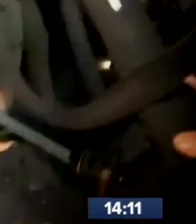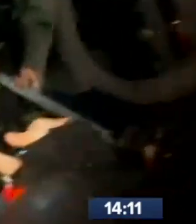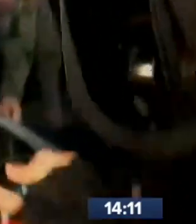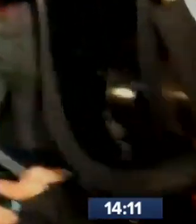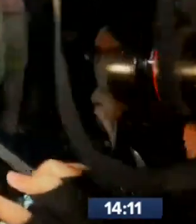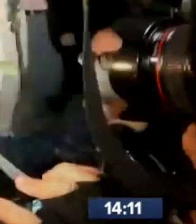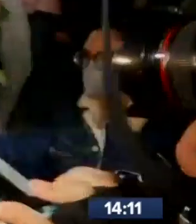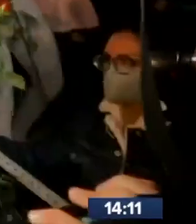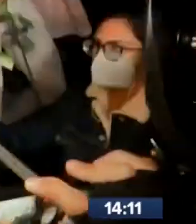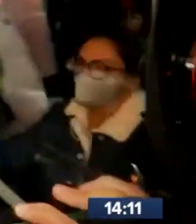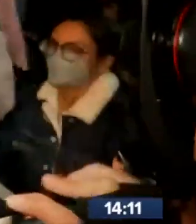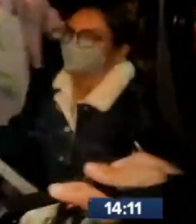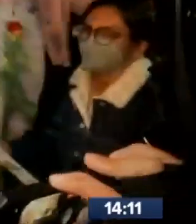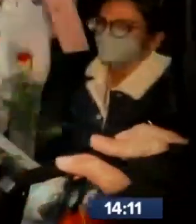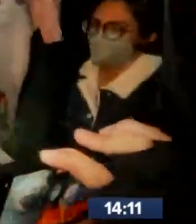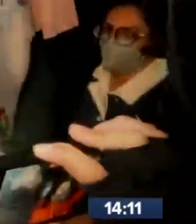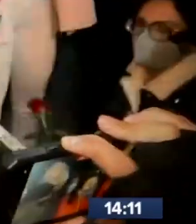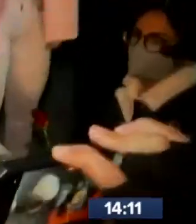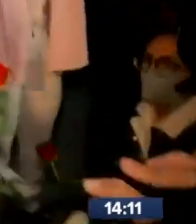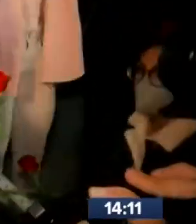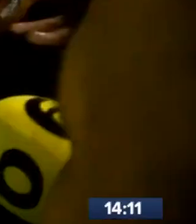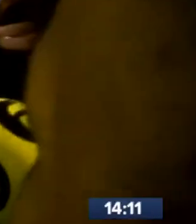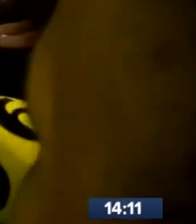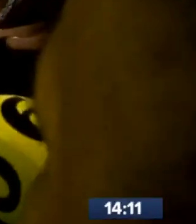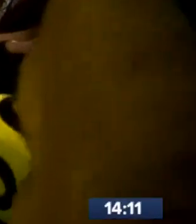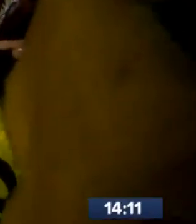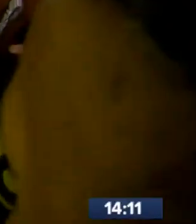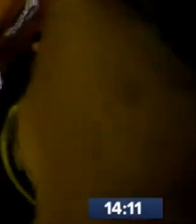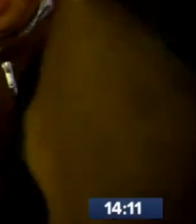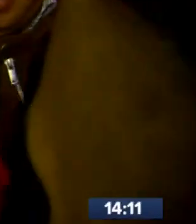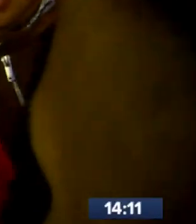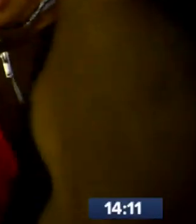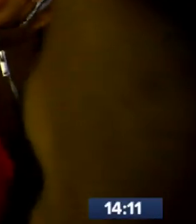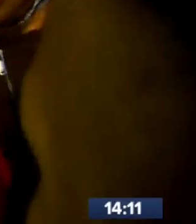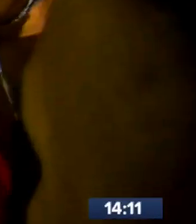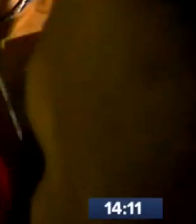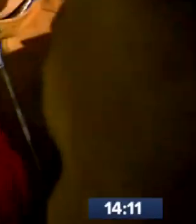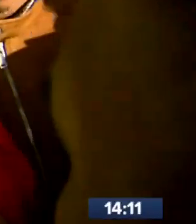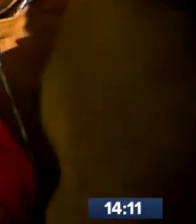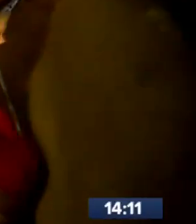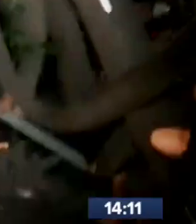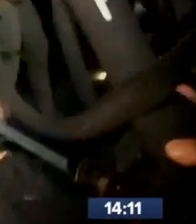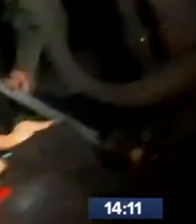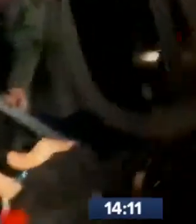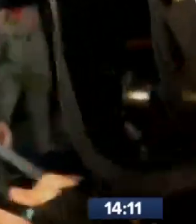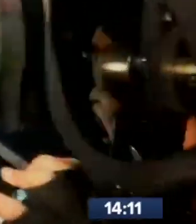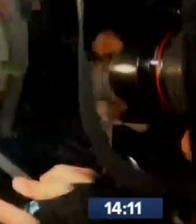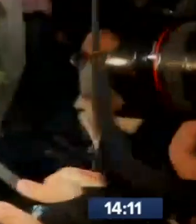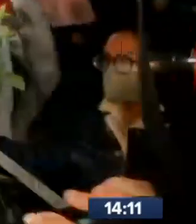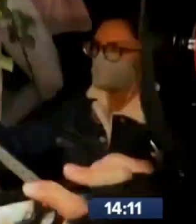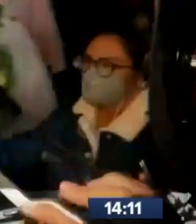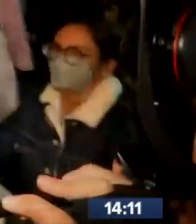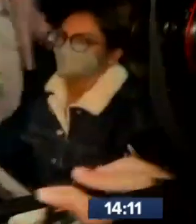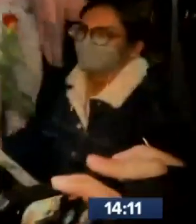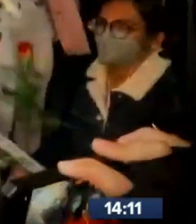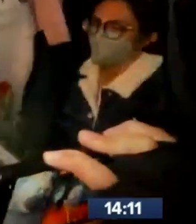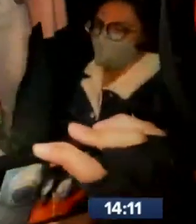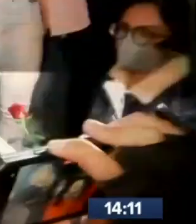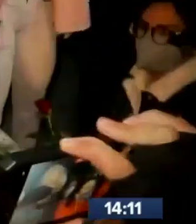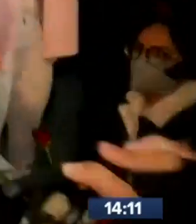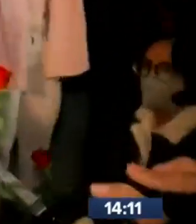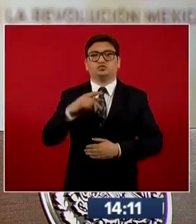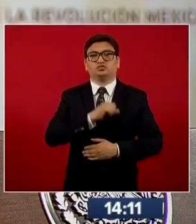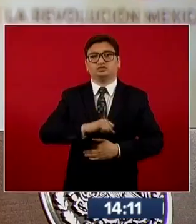acusatorio, estas no deben tardar más de 2 años. Precisó que le propuso a la Secretaría de Seguridad Ciudadana que se ocupe de estos